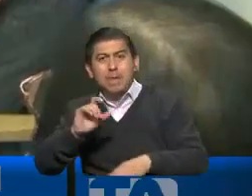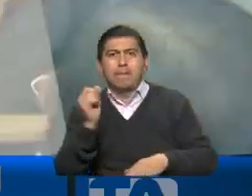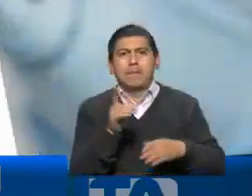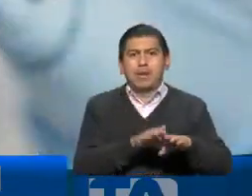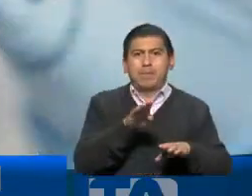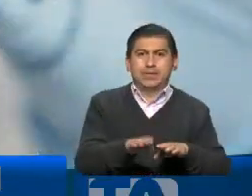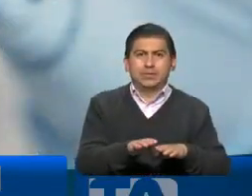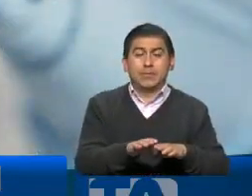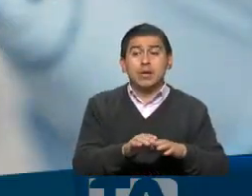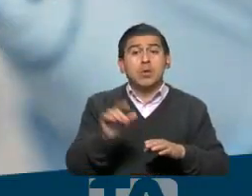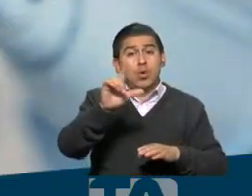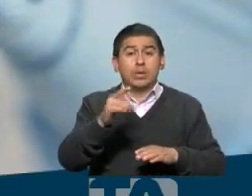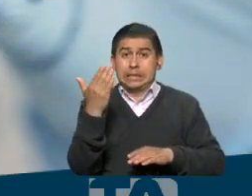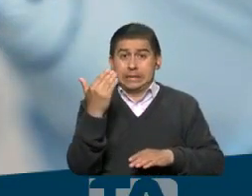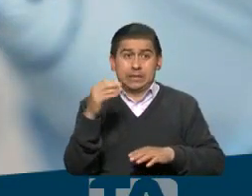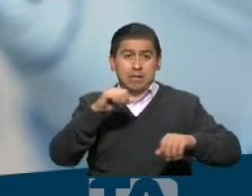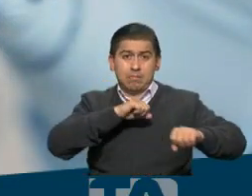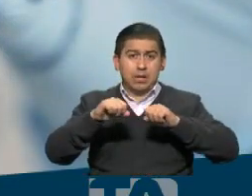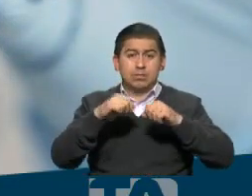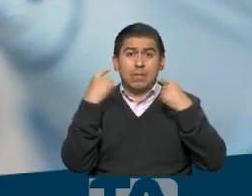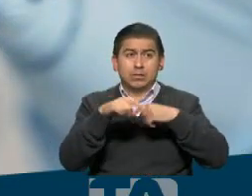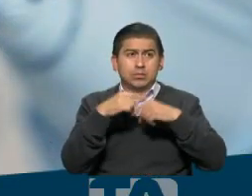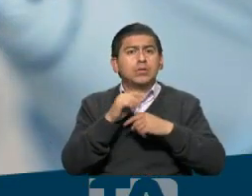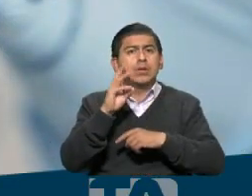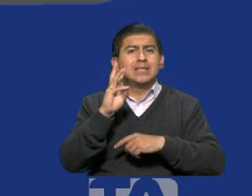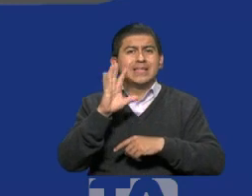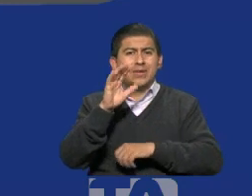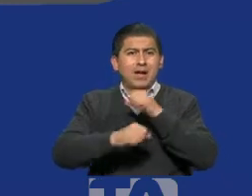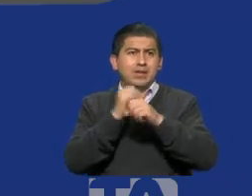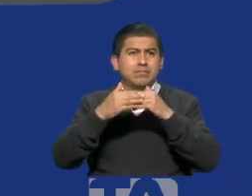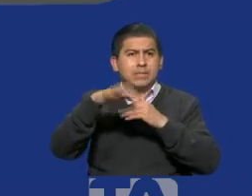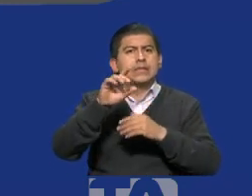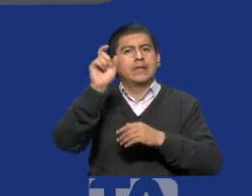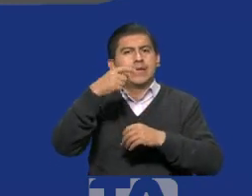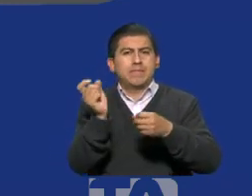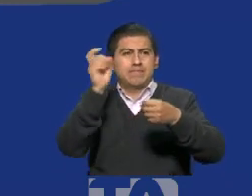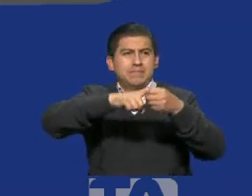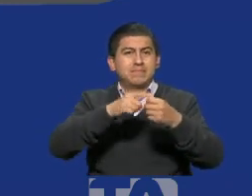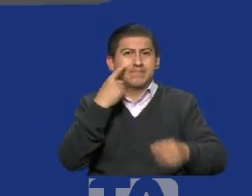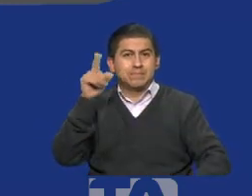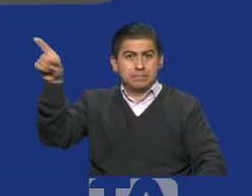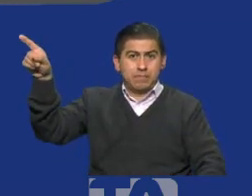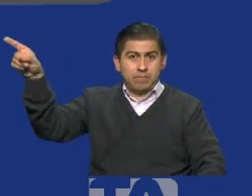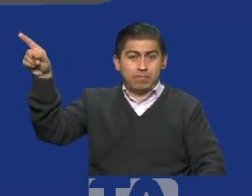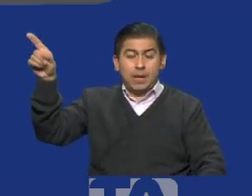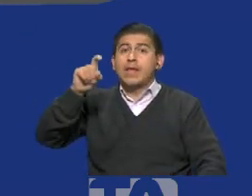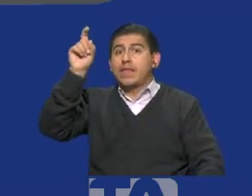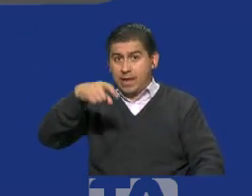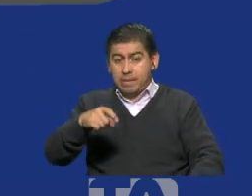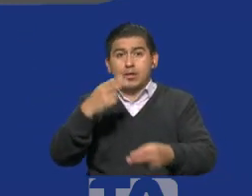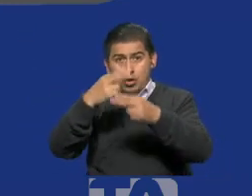este lunes 15 de marzo, los adultos mayores de más de 65 años deberán registrarse en la página web